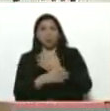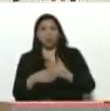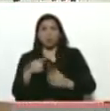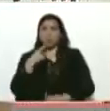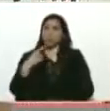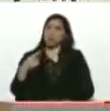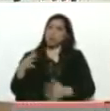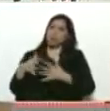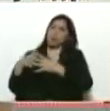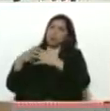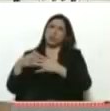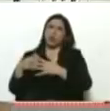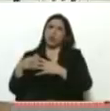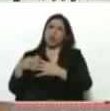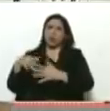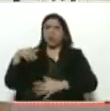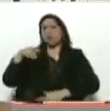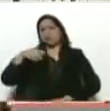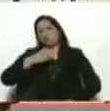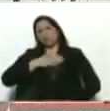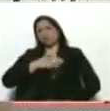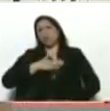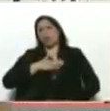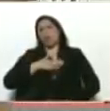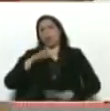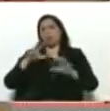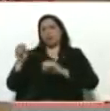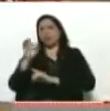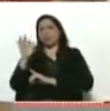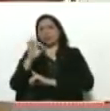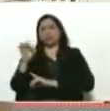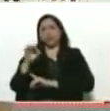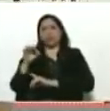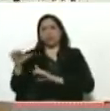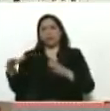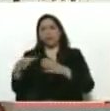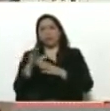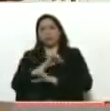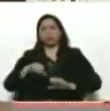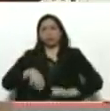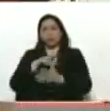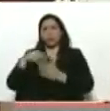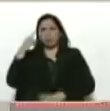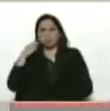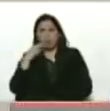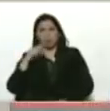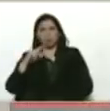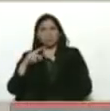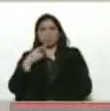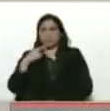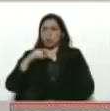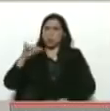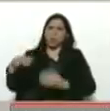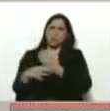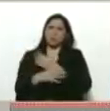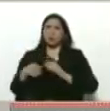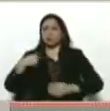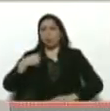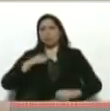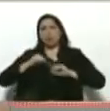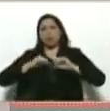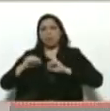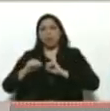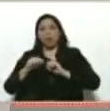gringos, diciendo que él movía al 80% de la Fuerza Armada Nacional Bolivariana. Luego, Operación Aurora, que hay